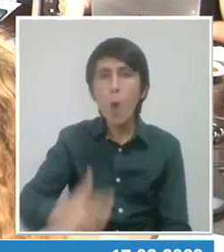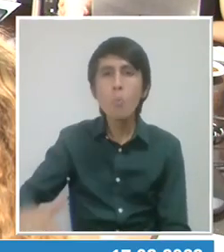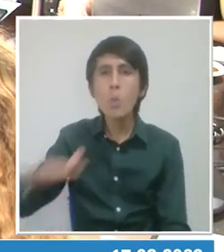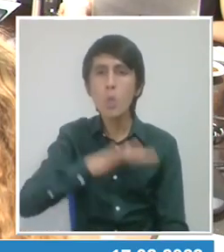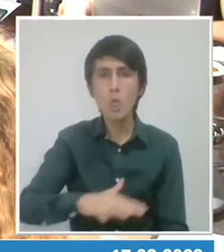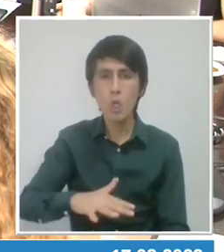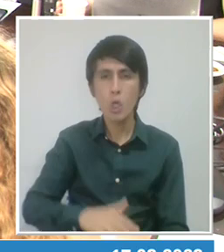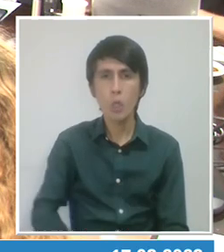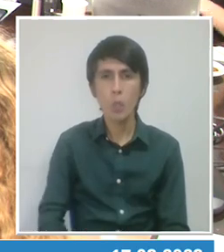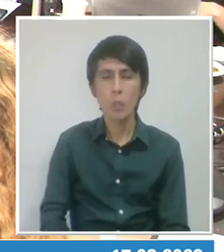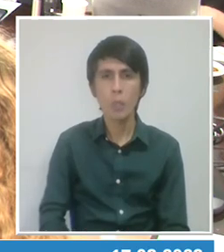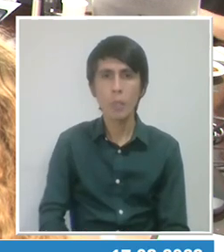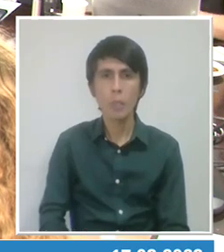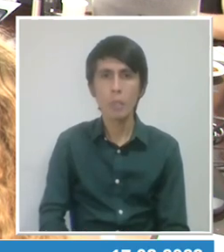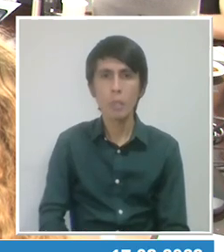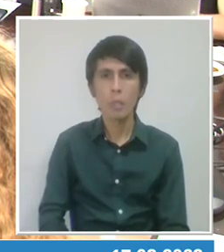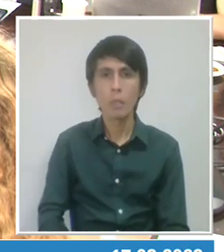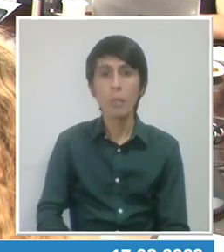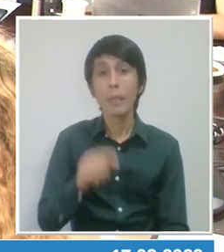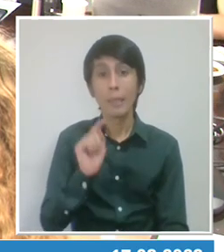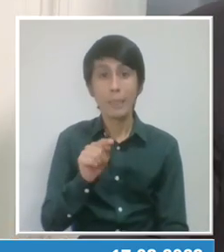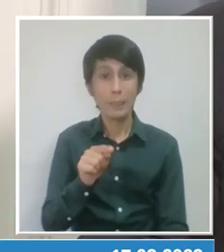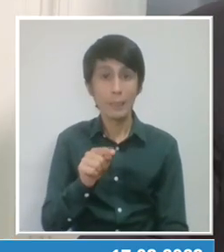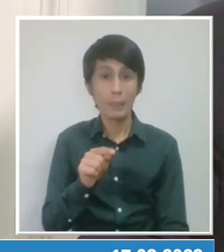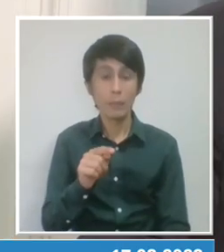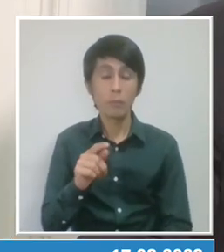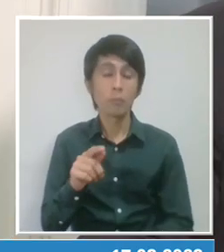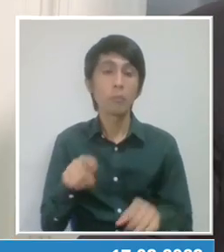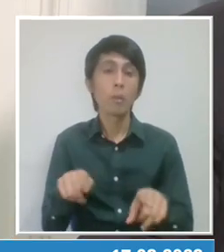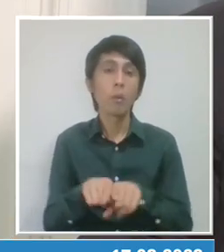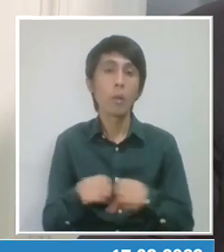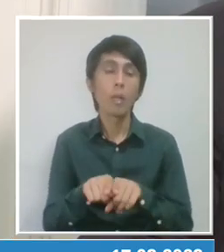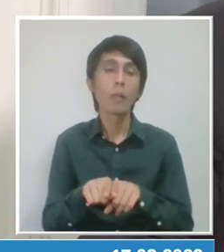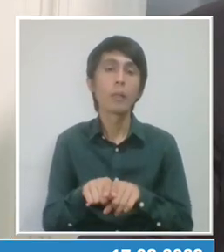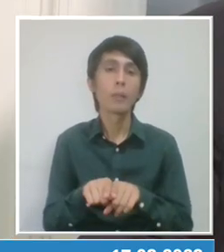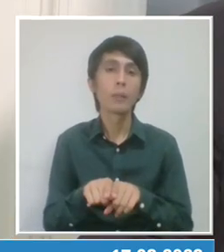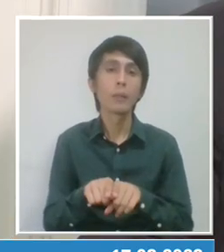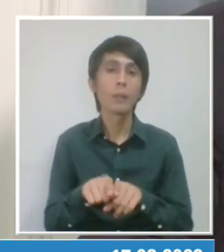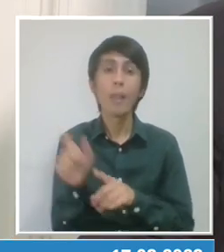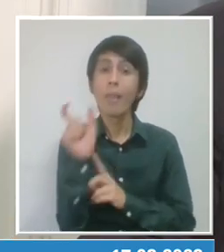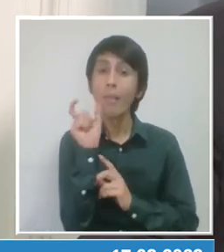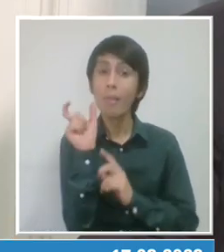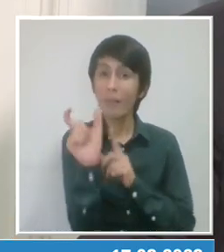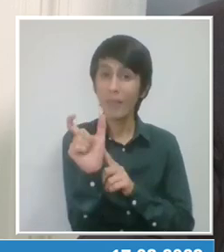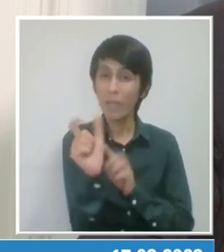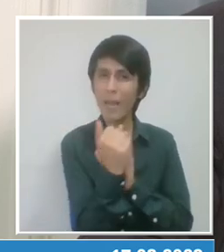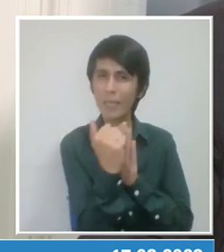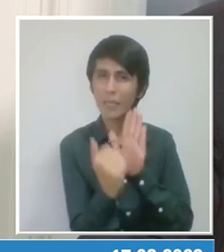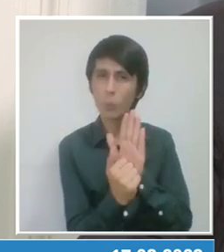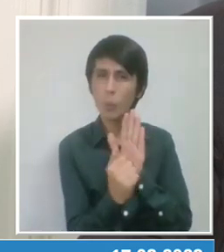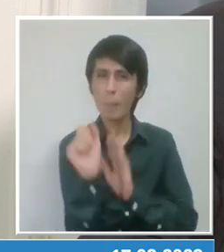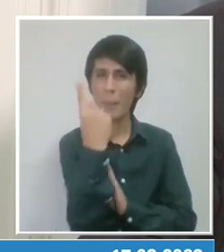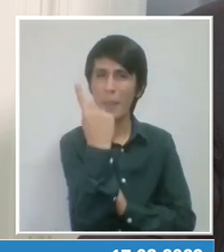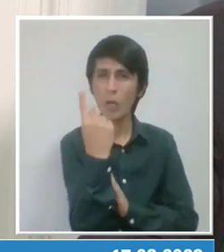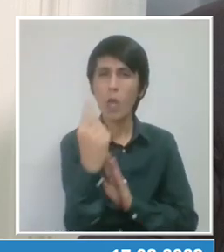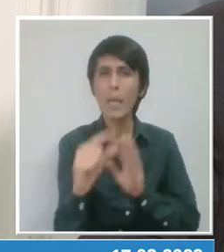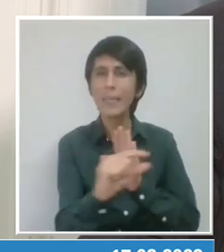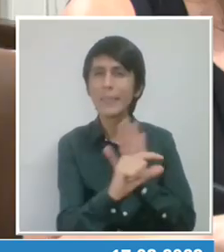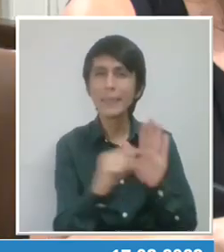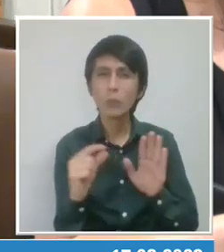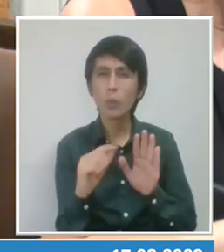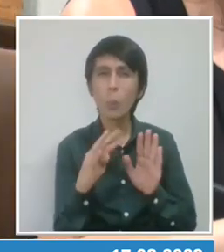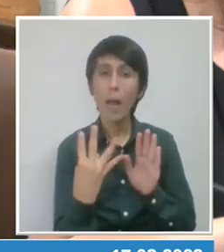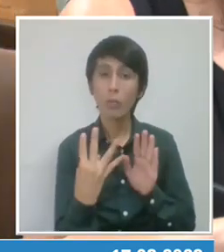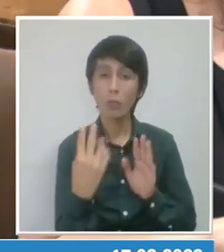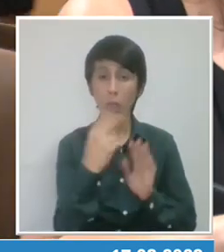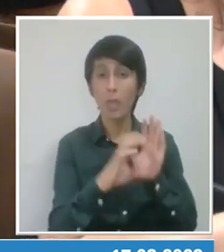Está bastante operacionalmente definido en el artículo primero, inciso cuarto de la Constitución,